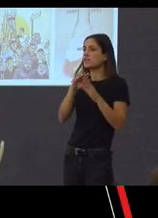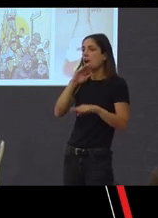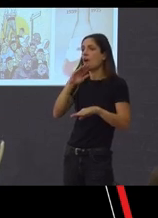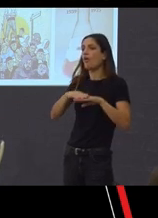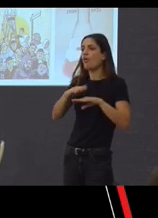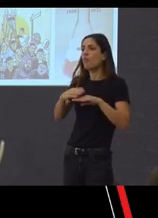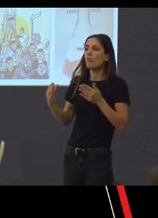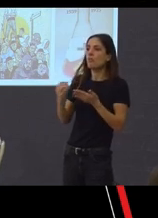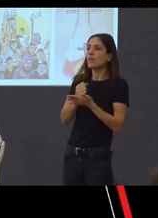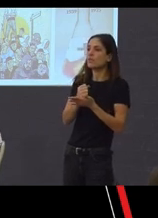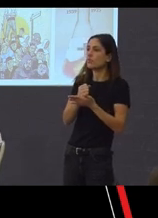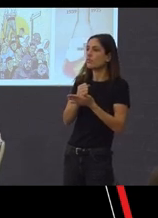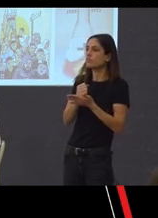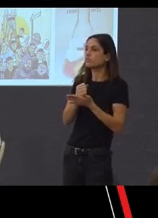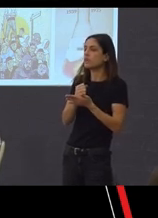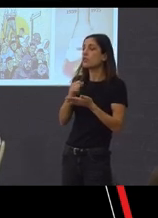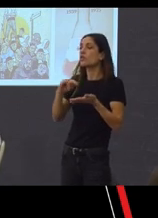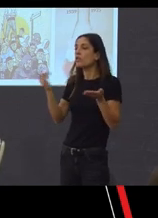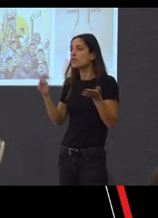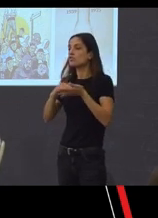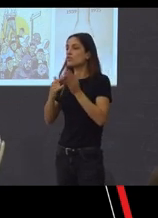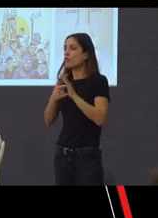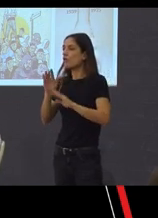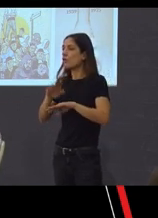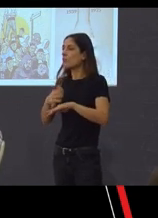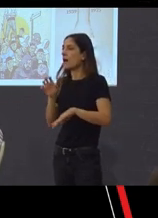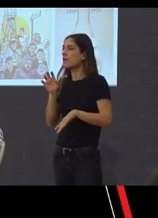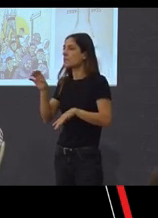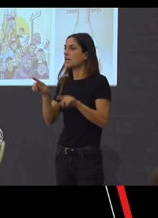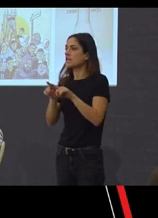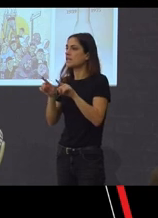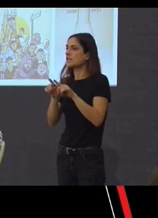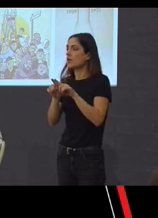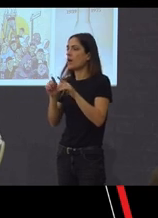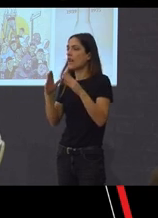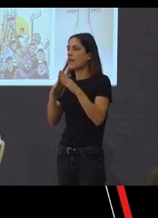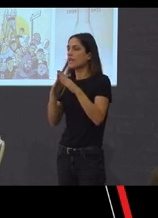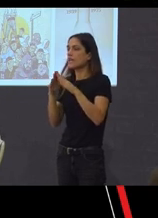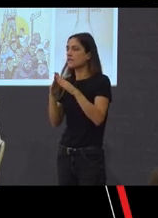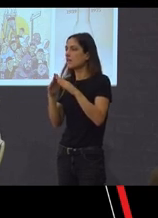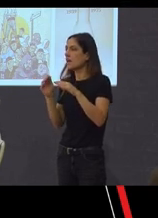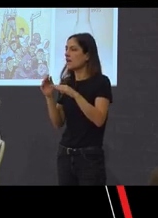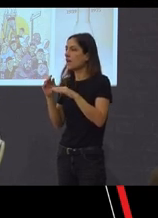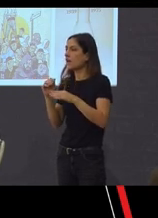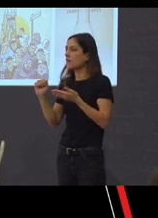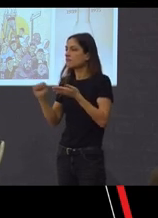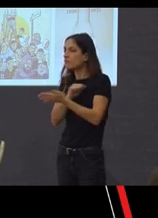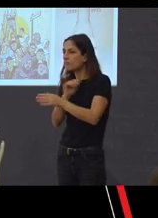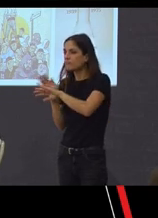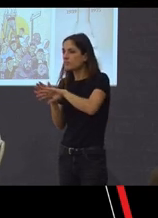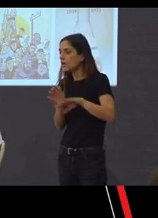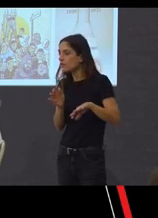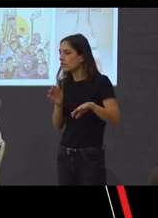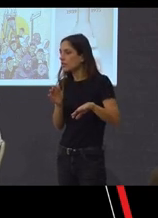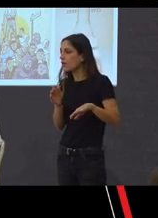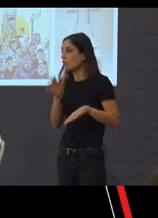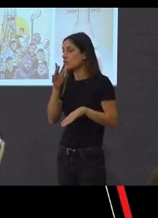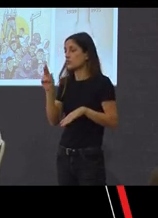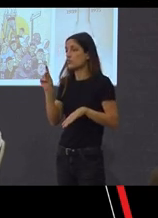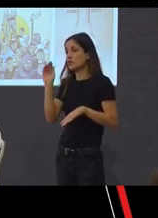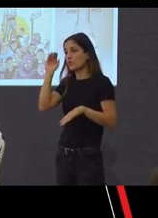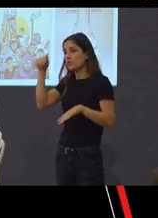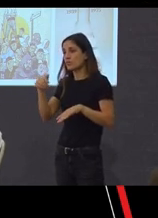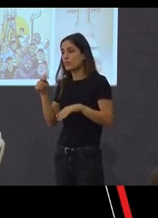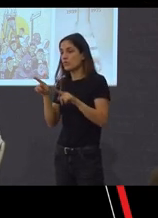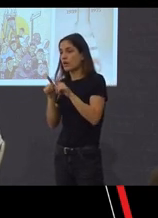eliminar a Igrexa e o clero, que era un pouco un mito que pagou en parte a Segunda República, non? Dicía, a persecución do clero